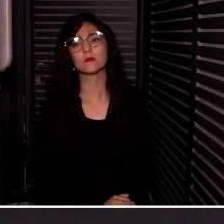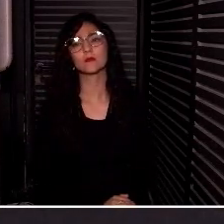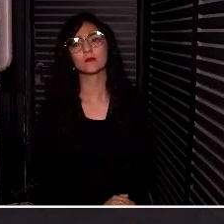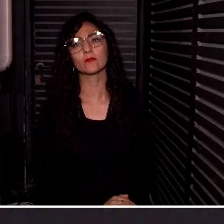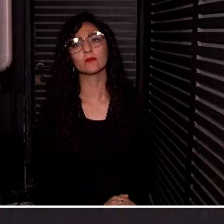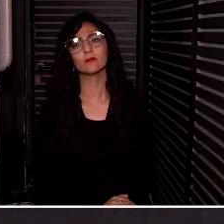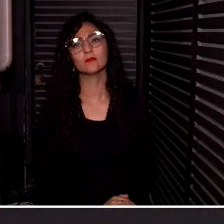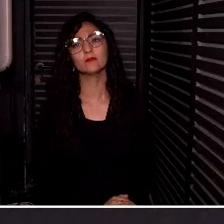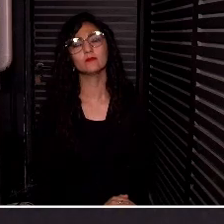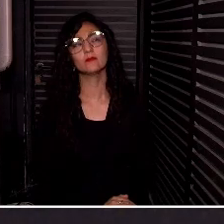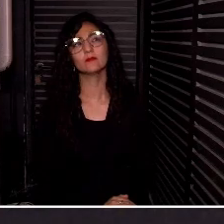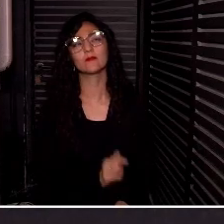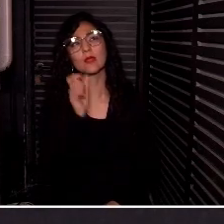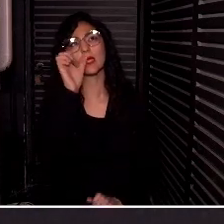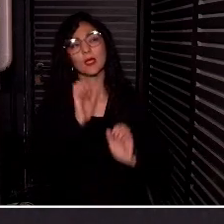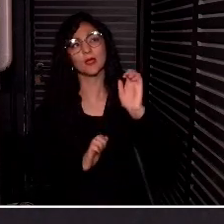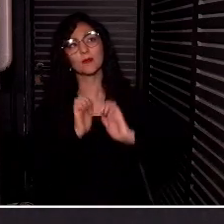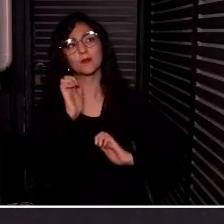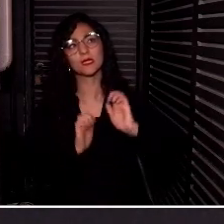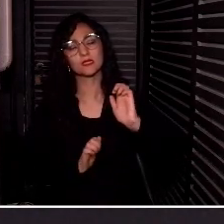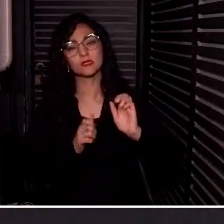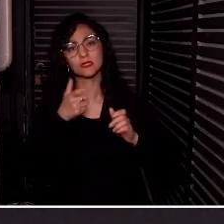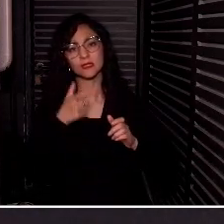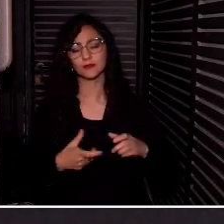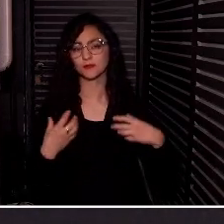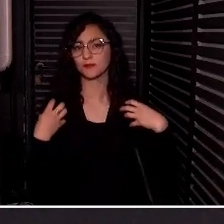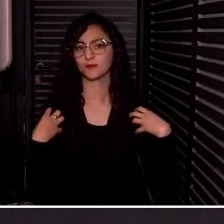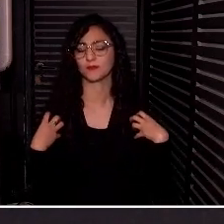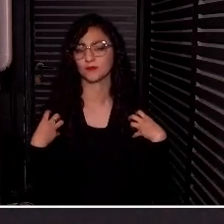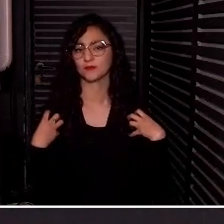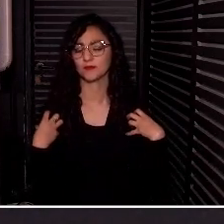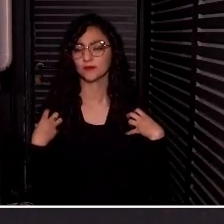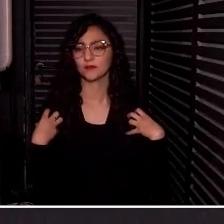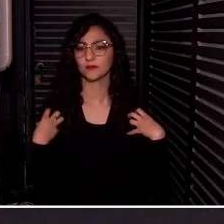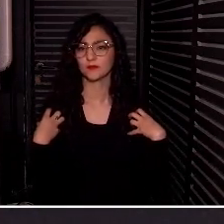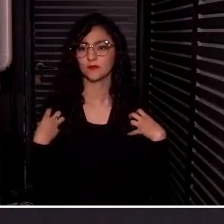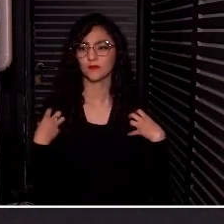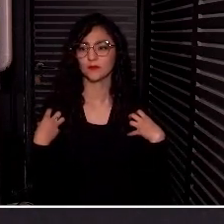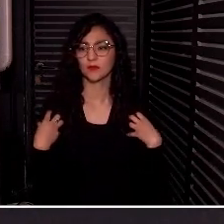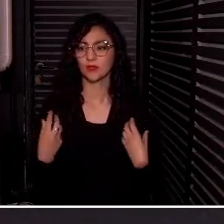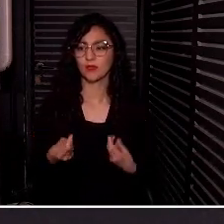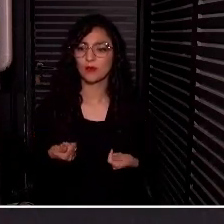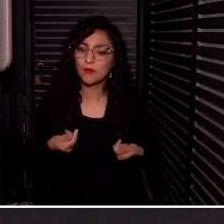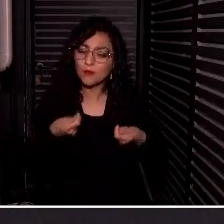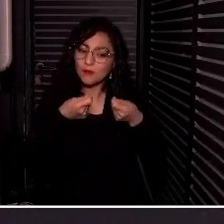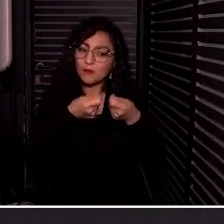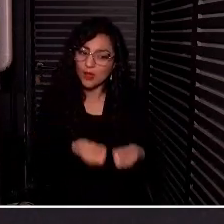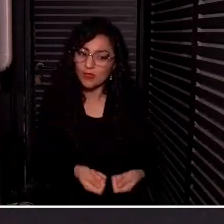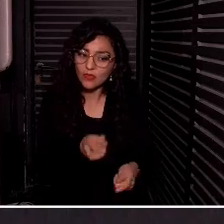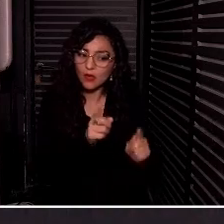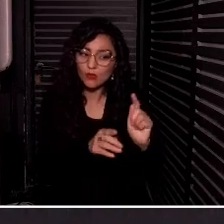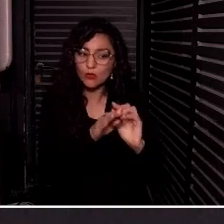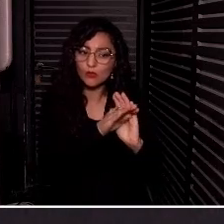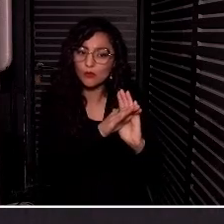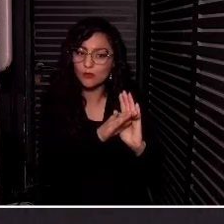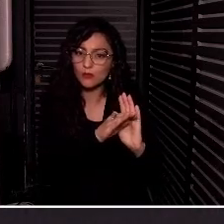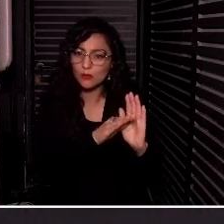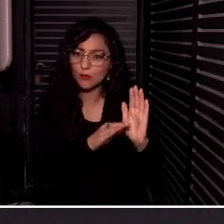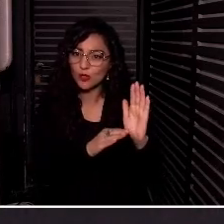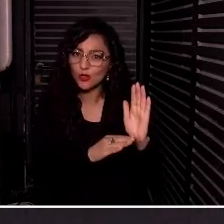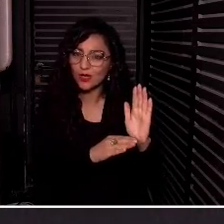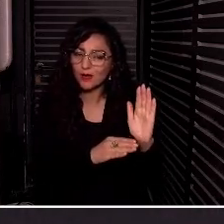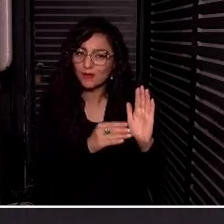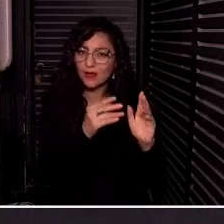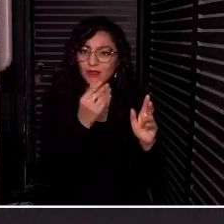los los empresarios cuando están de alguna manera poniendo plata para ciertos programas no están definiendo ciertas